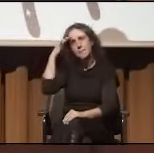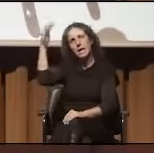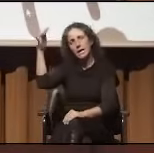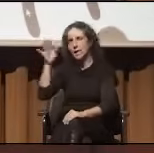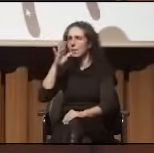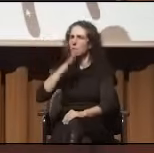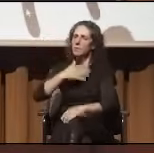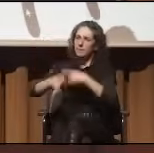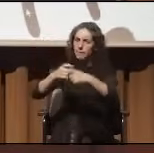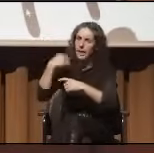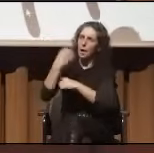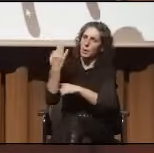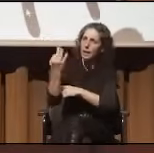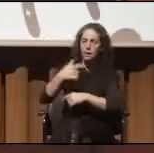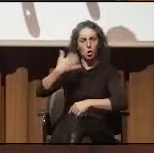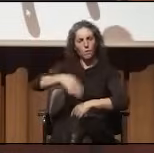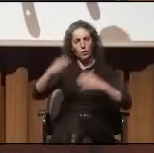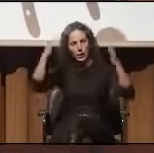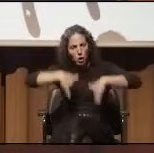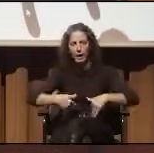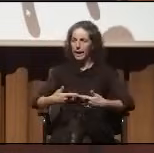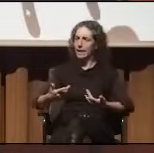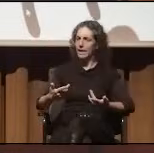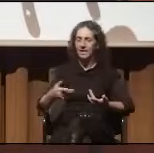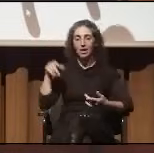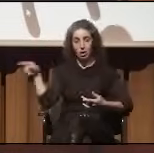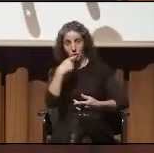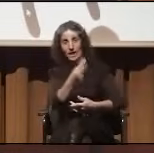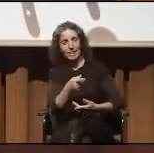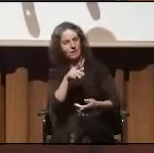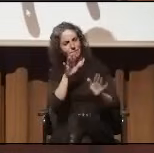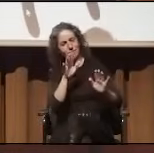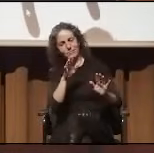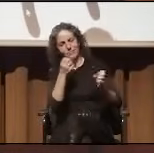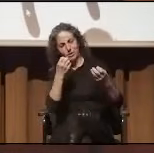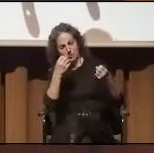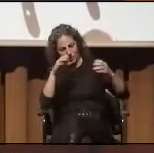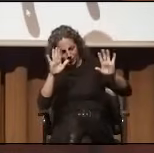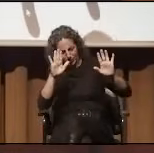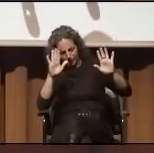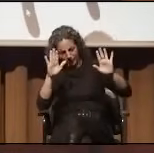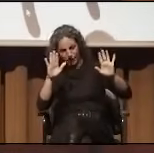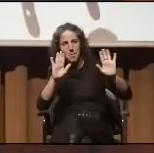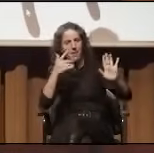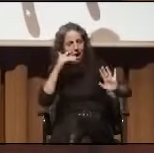tener que cuidar y no estoy de acuerdo. Y no sé qué. Y le dices, bueno, ¿no? Y le dices, bueno,